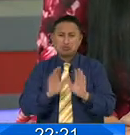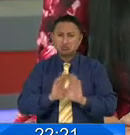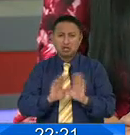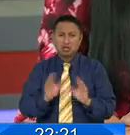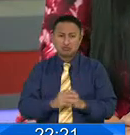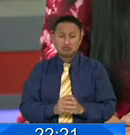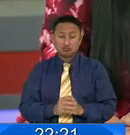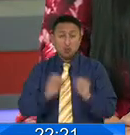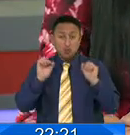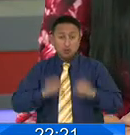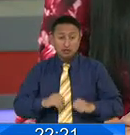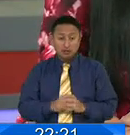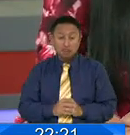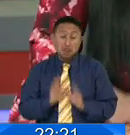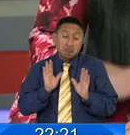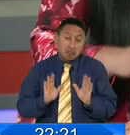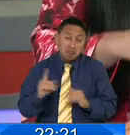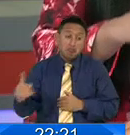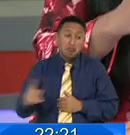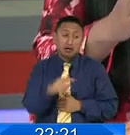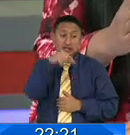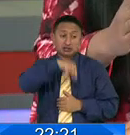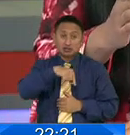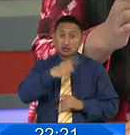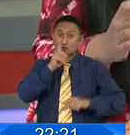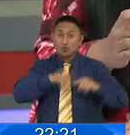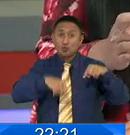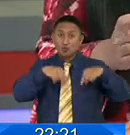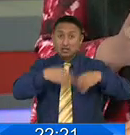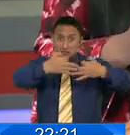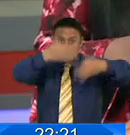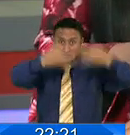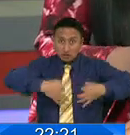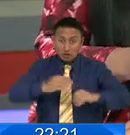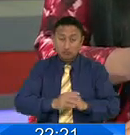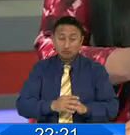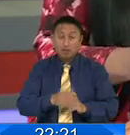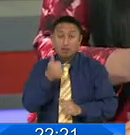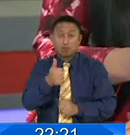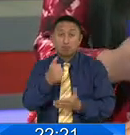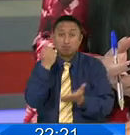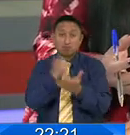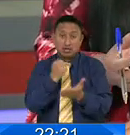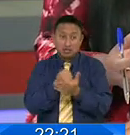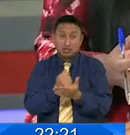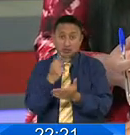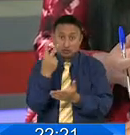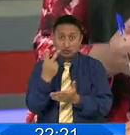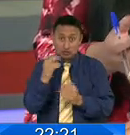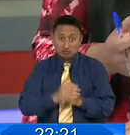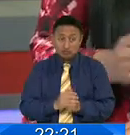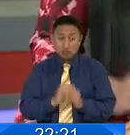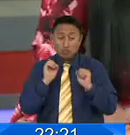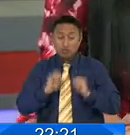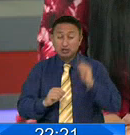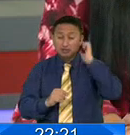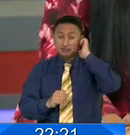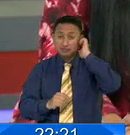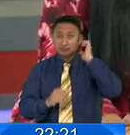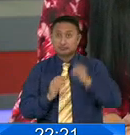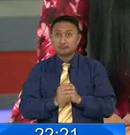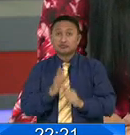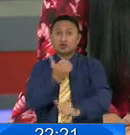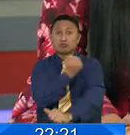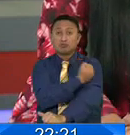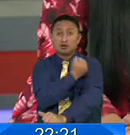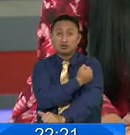y que en los casos donde no se pueda garantizar la inoculación de la segunda dosis, es posible recibir la vacuna de